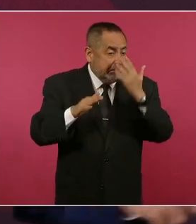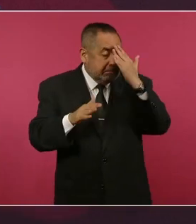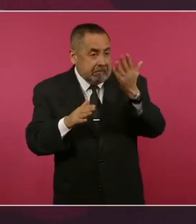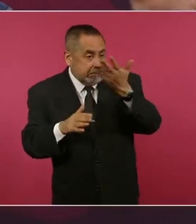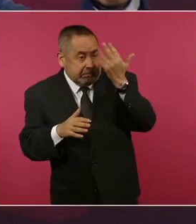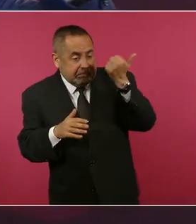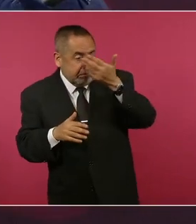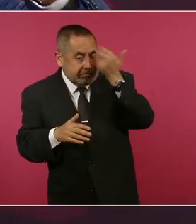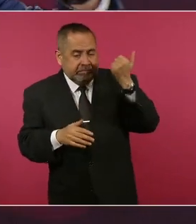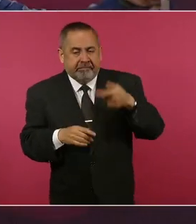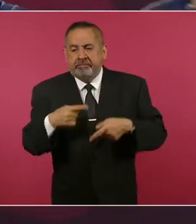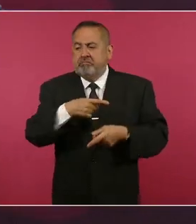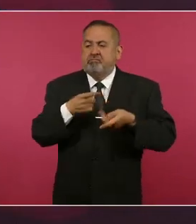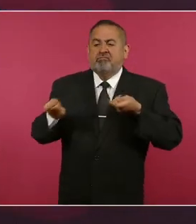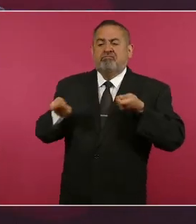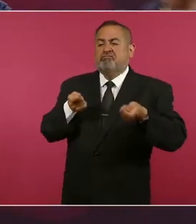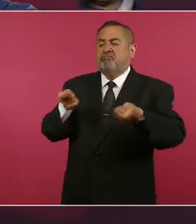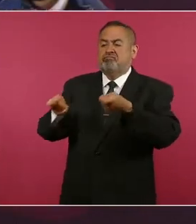llegaban a